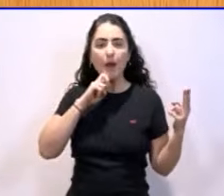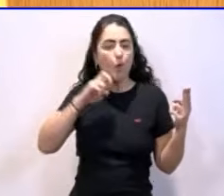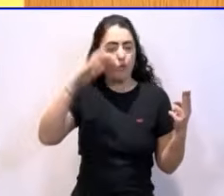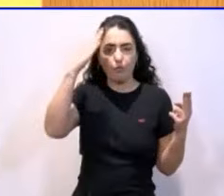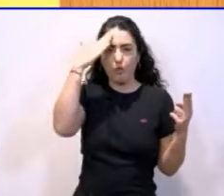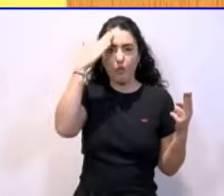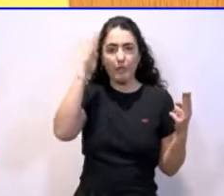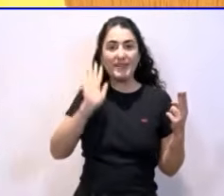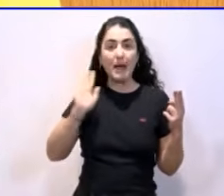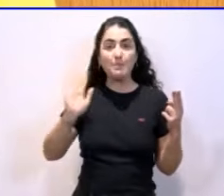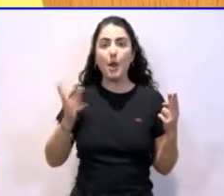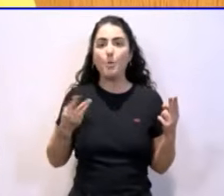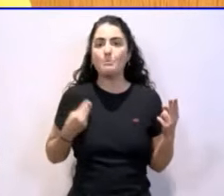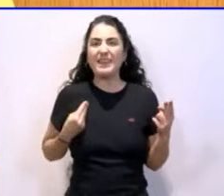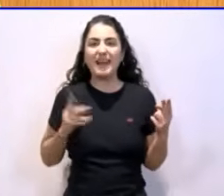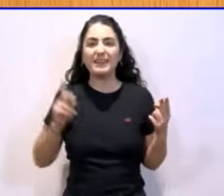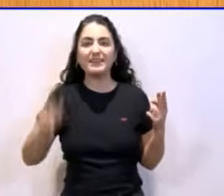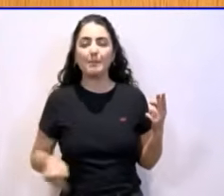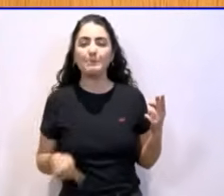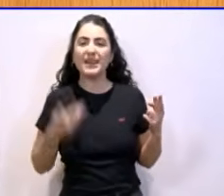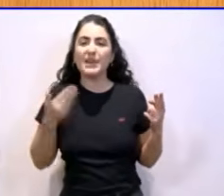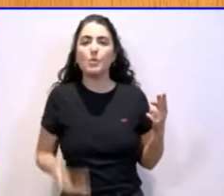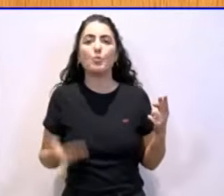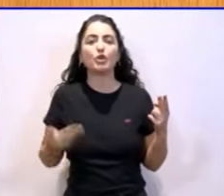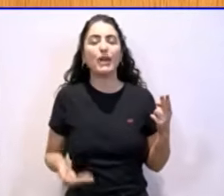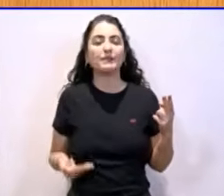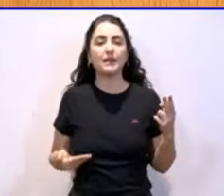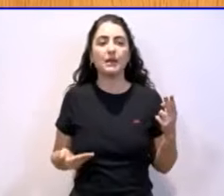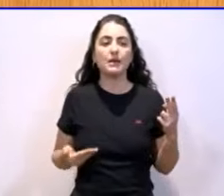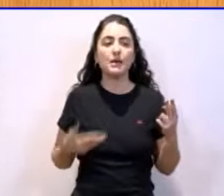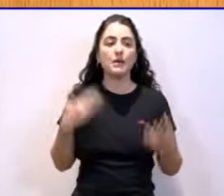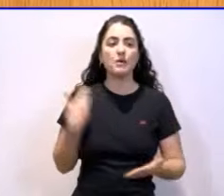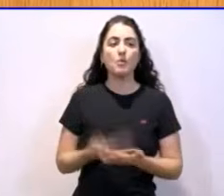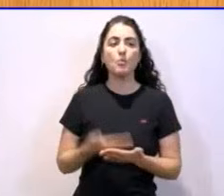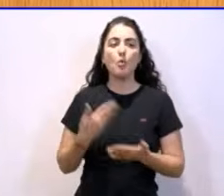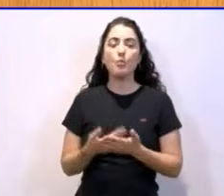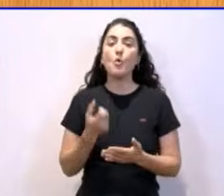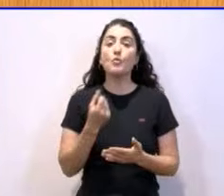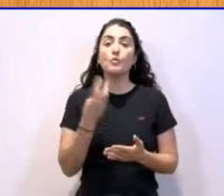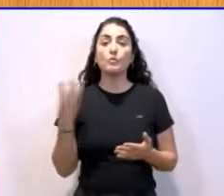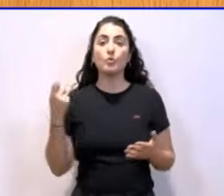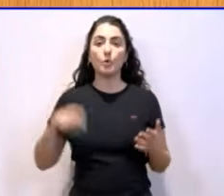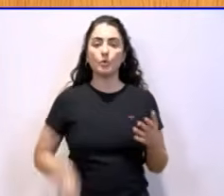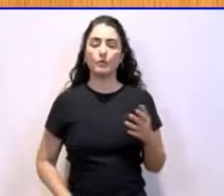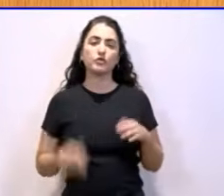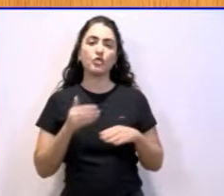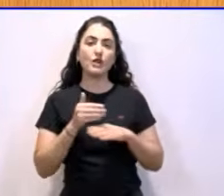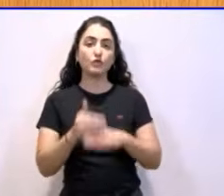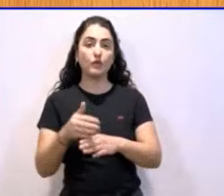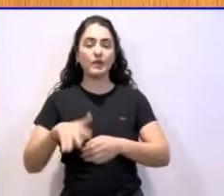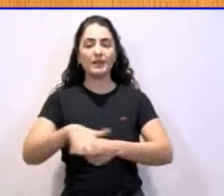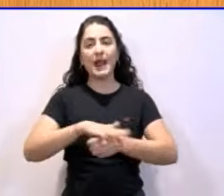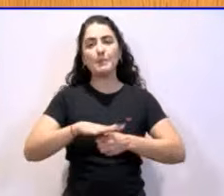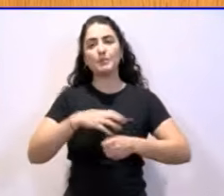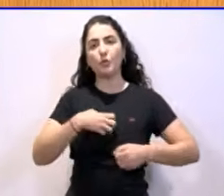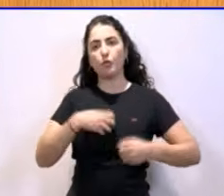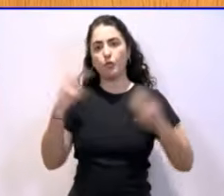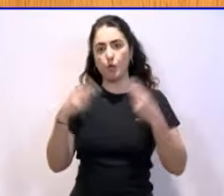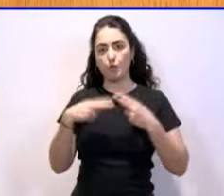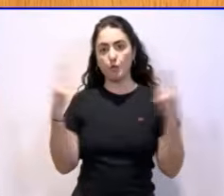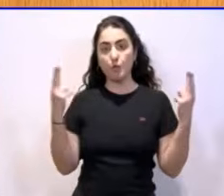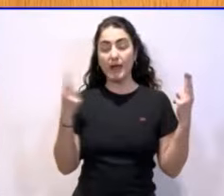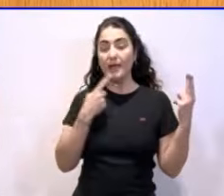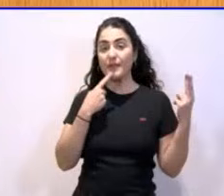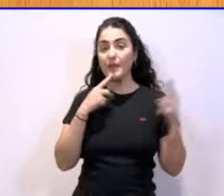es vital, y creo que también es vital que garanticemos que tenemos el número de profesionales suficientes en el ámbito de la función pública. Lo decía al